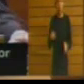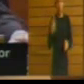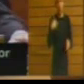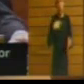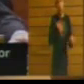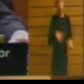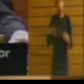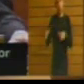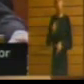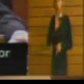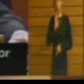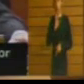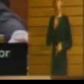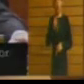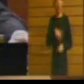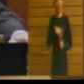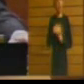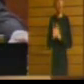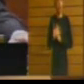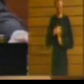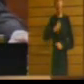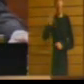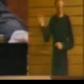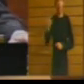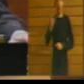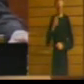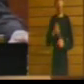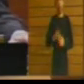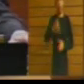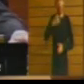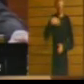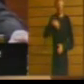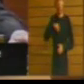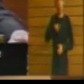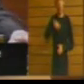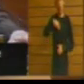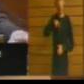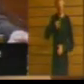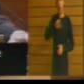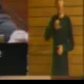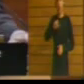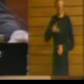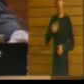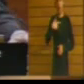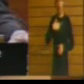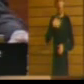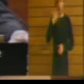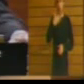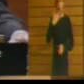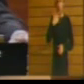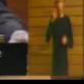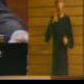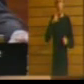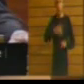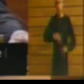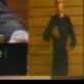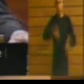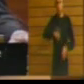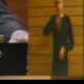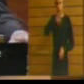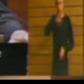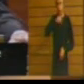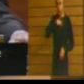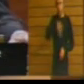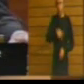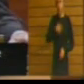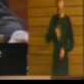en esas aulas. Pero es que tenemos también el caso de Torre Monreal, sí, Colegio de Educación Especial en Tudela, que también se le está